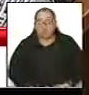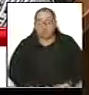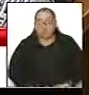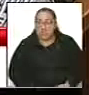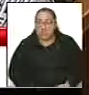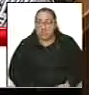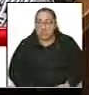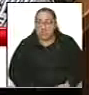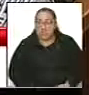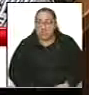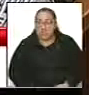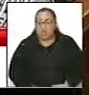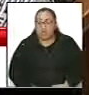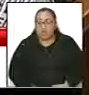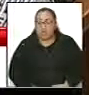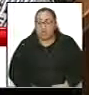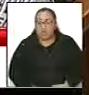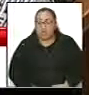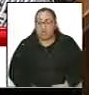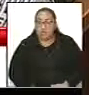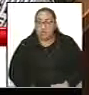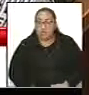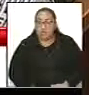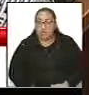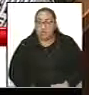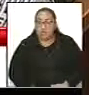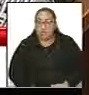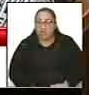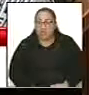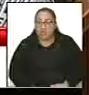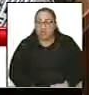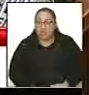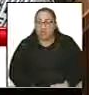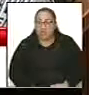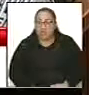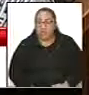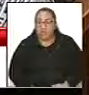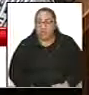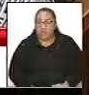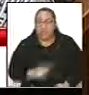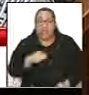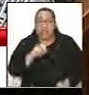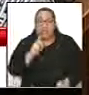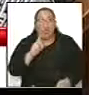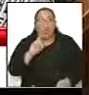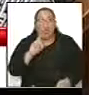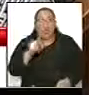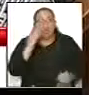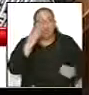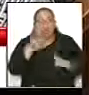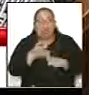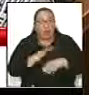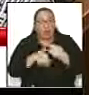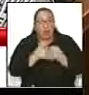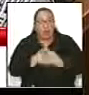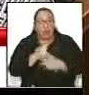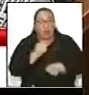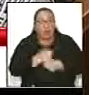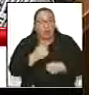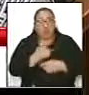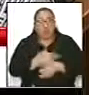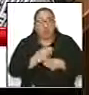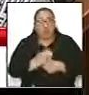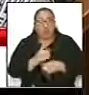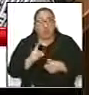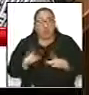tecnología no llega. Esas merecerán otra atención, tan es así que en Pronatel tenemos, digamos, ya enfocado a ese tipo